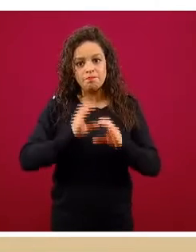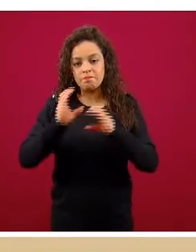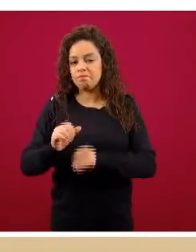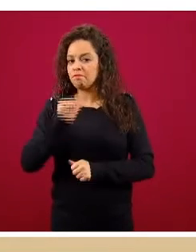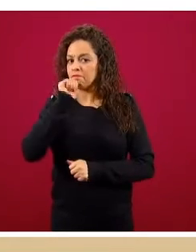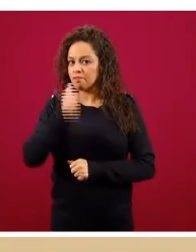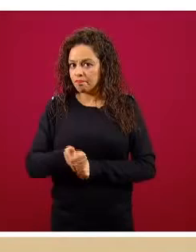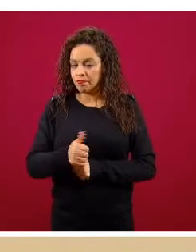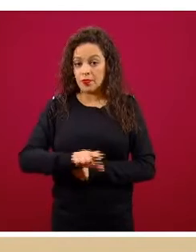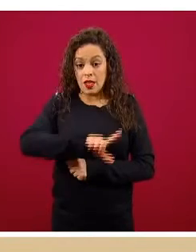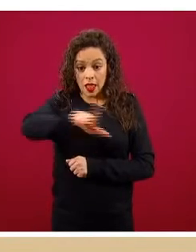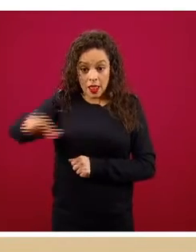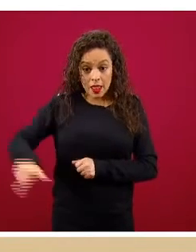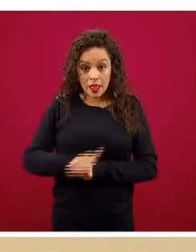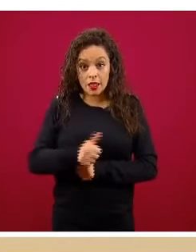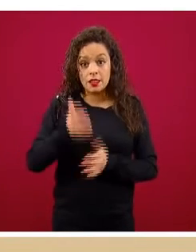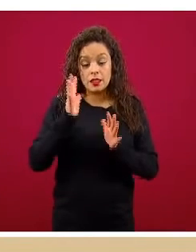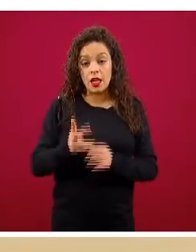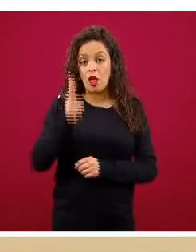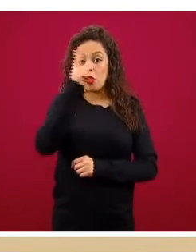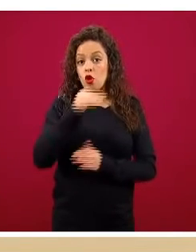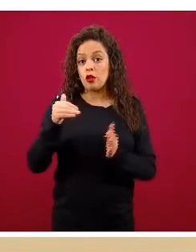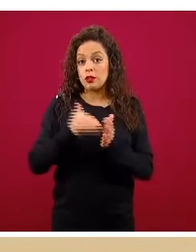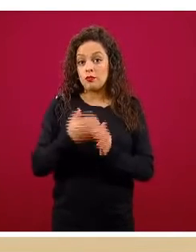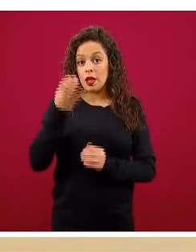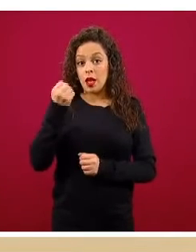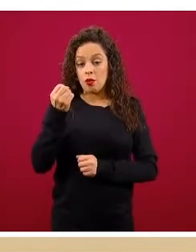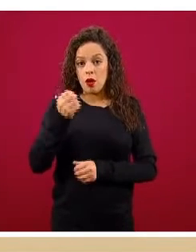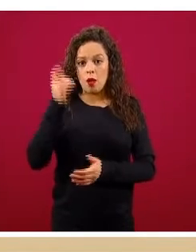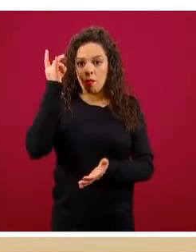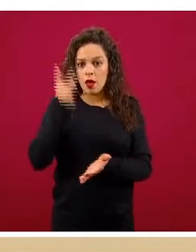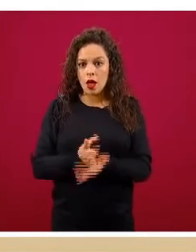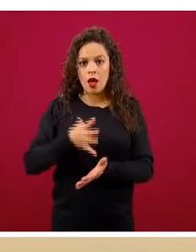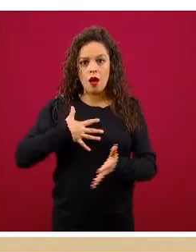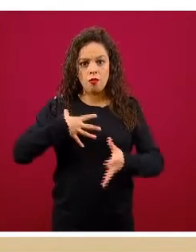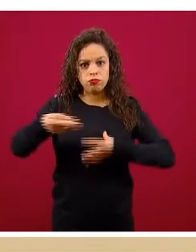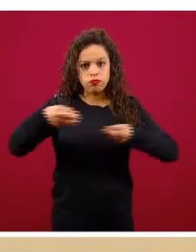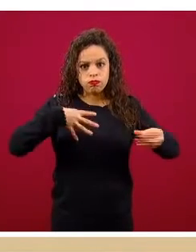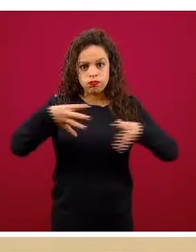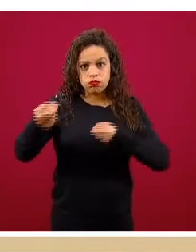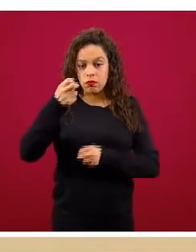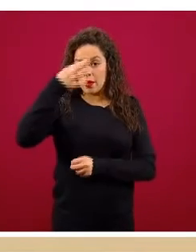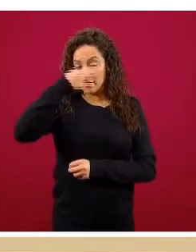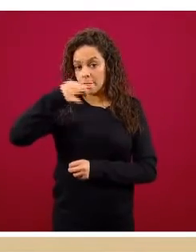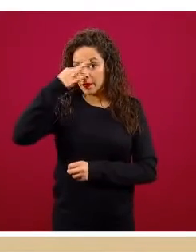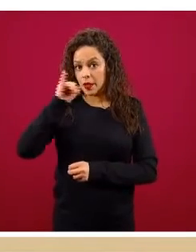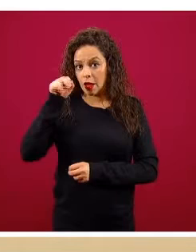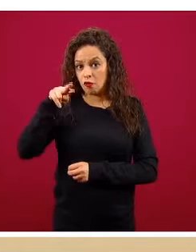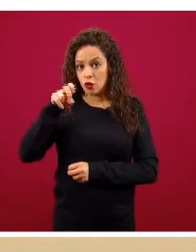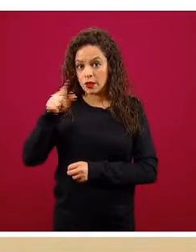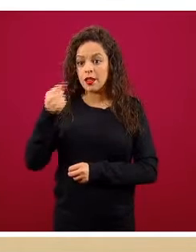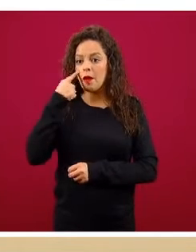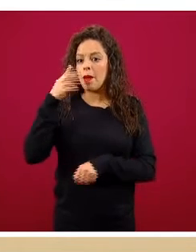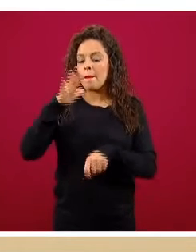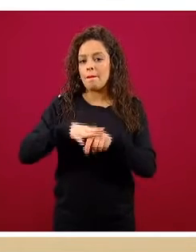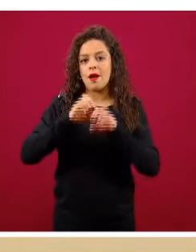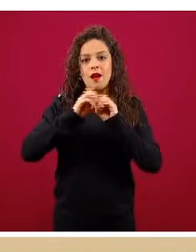del 2009, la pandemia de influenza, es una notificación mucho más consistente de casos de